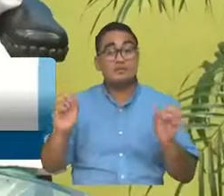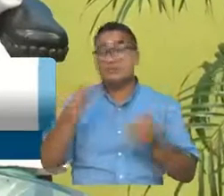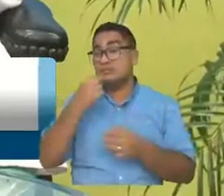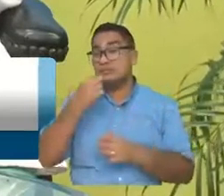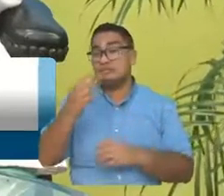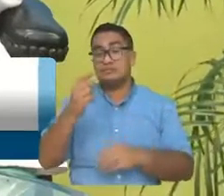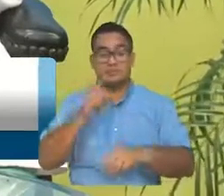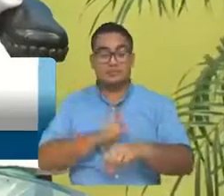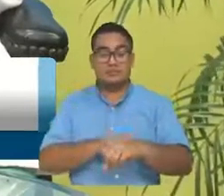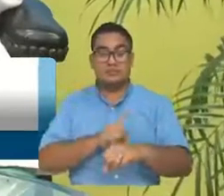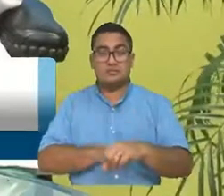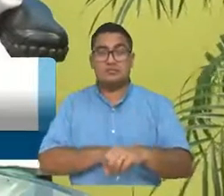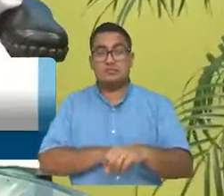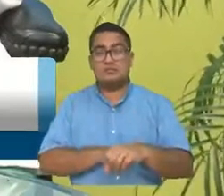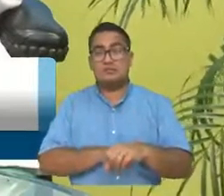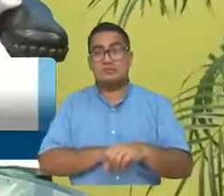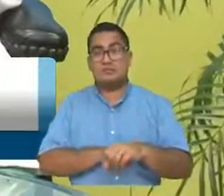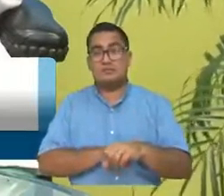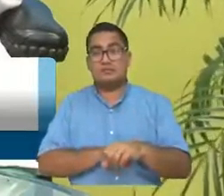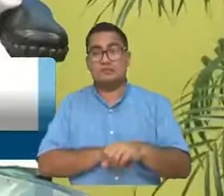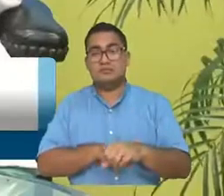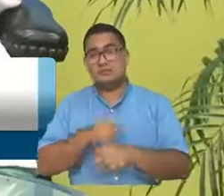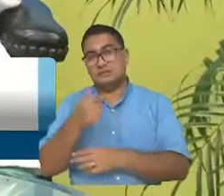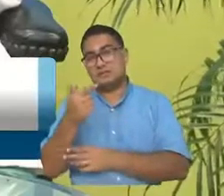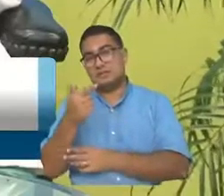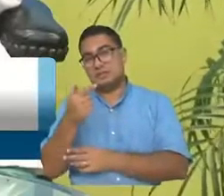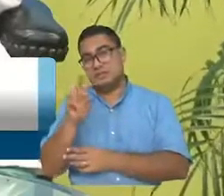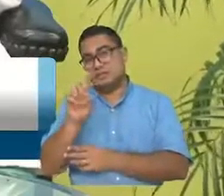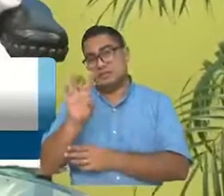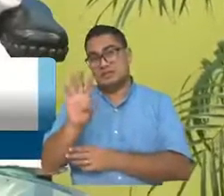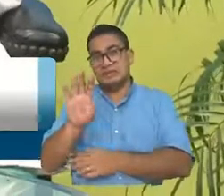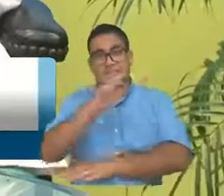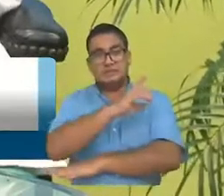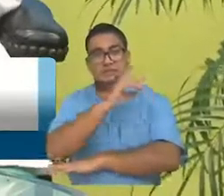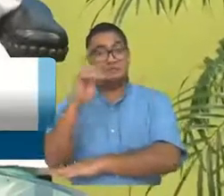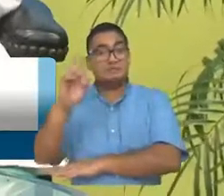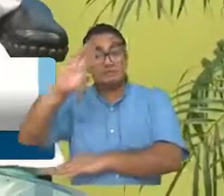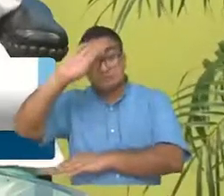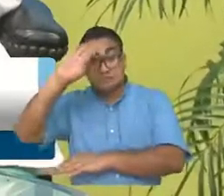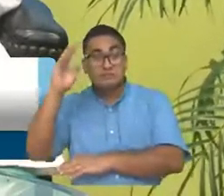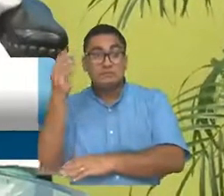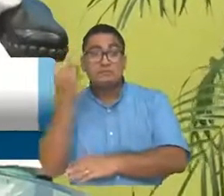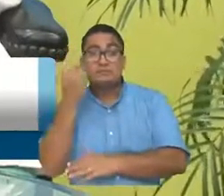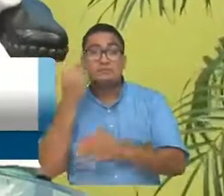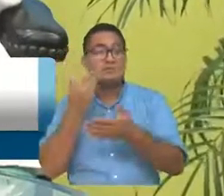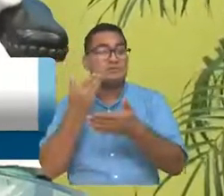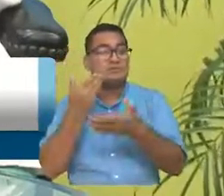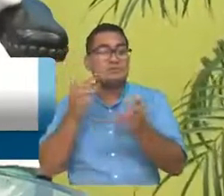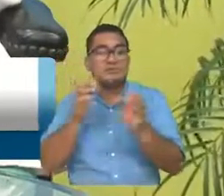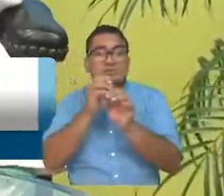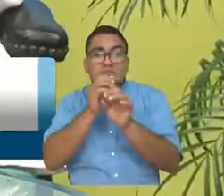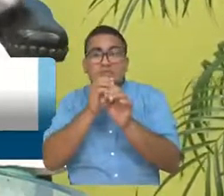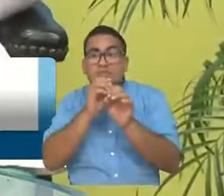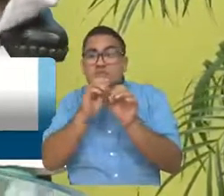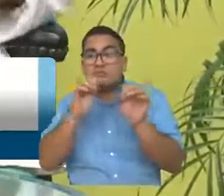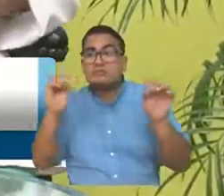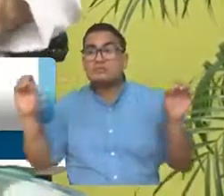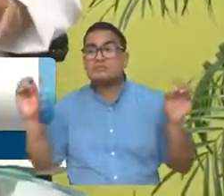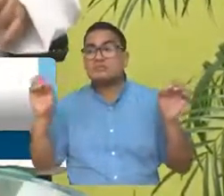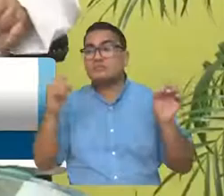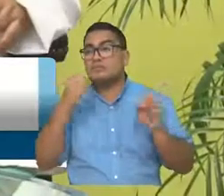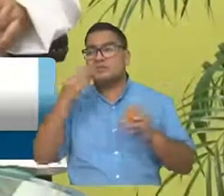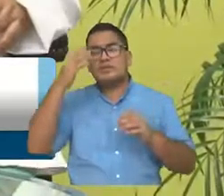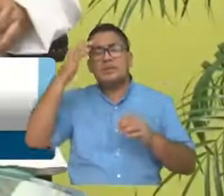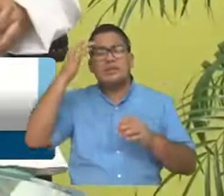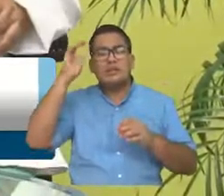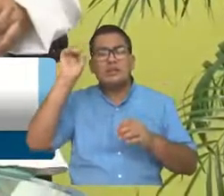la persona puede perfectamente tener el virus, pero no presenta síntomas. ¿Cuánto podemos decir que esa persona es